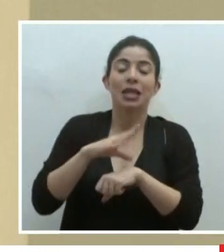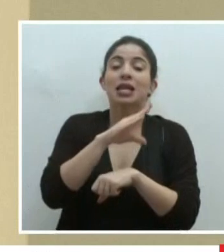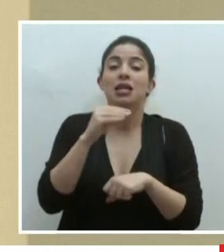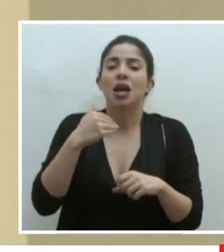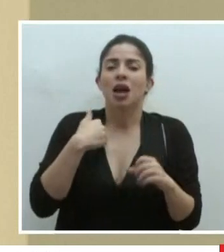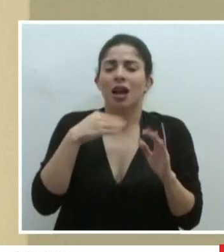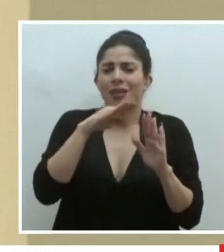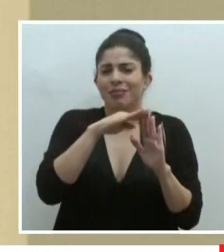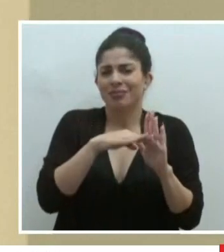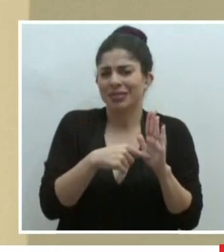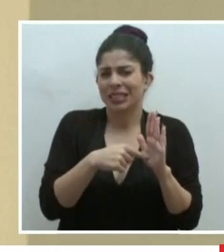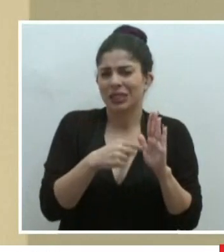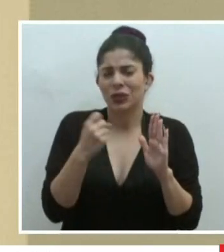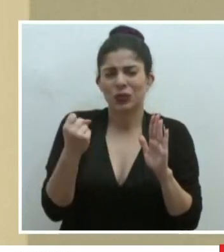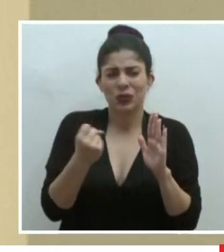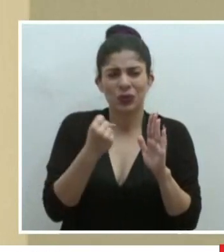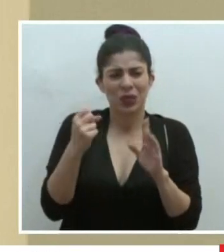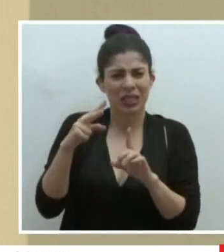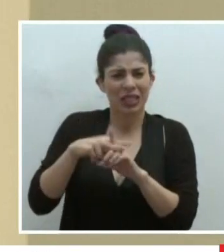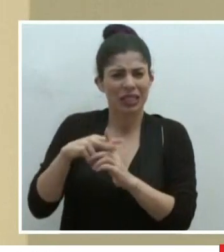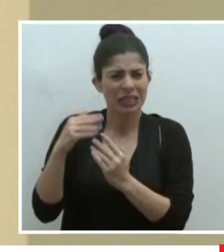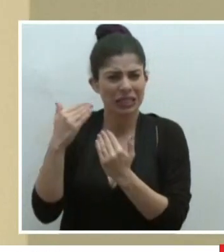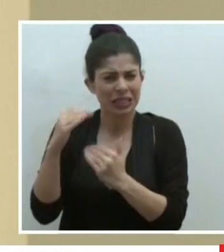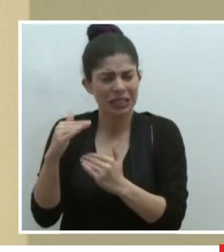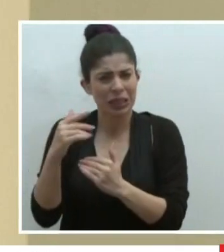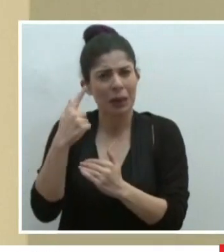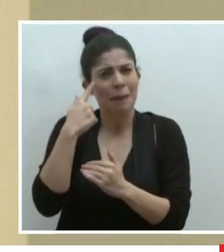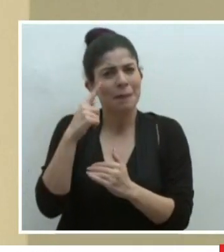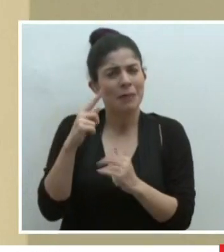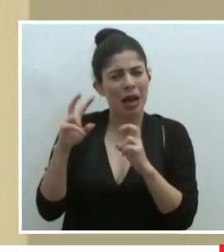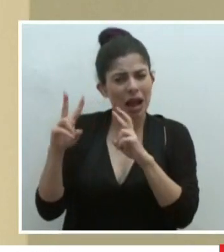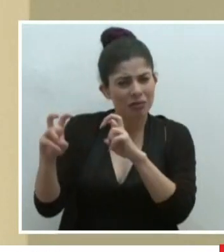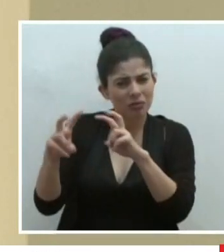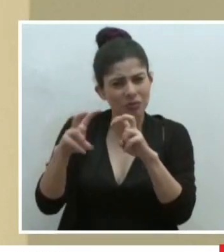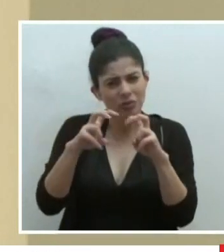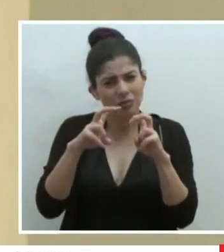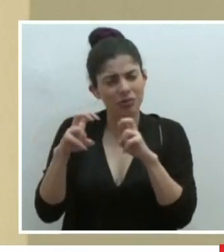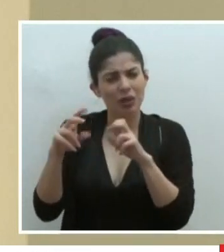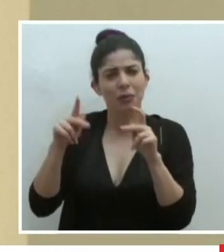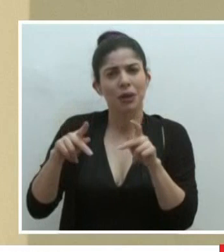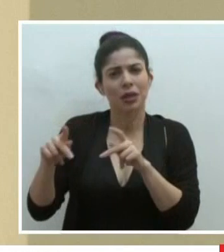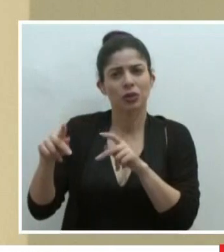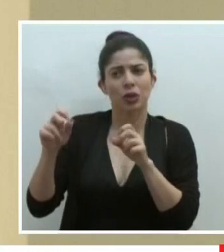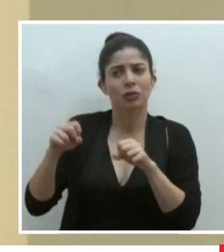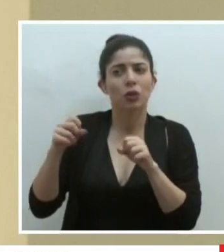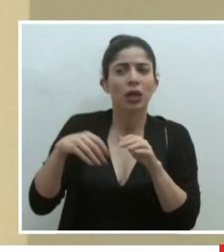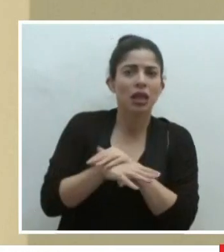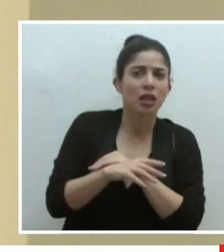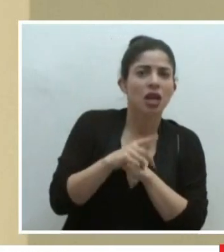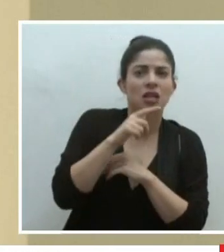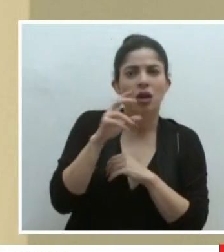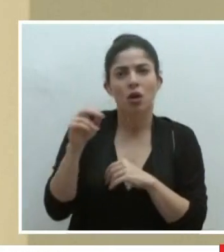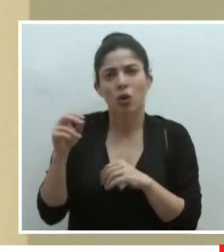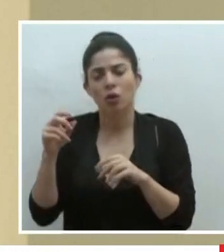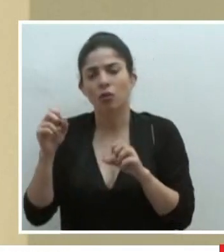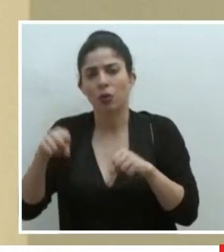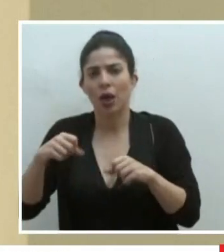protocolo muy estricto sanitario para dar toda la trazabilidad eventual a las personas que puedan ingresar al